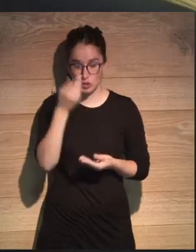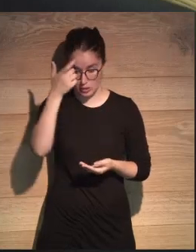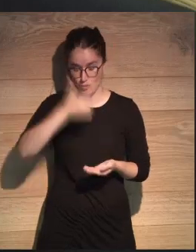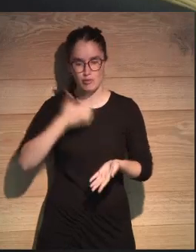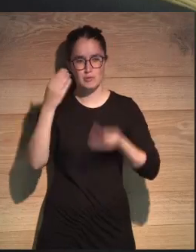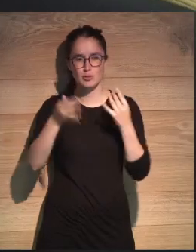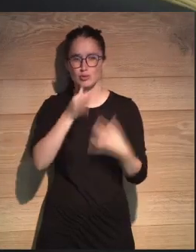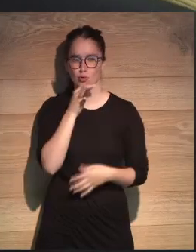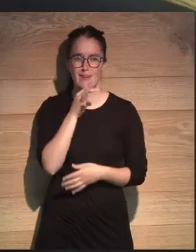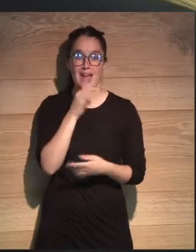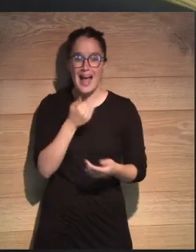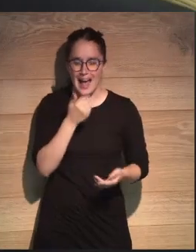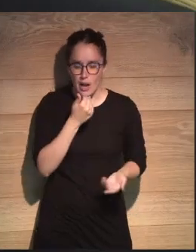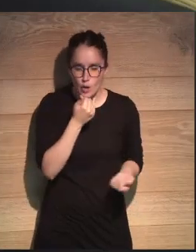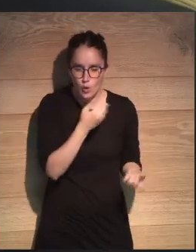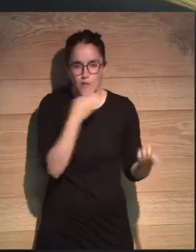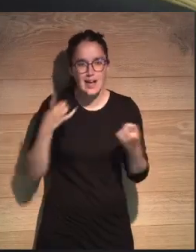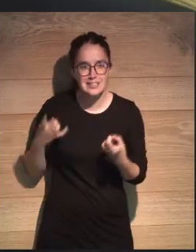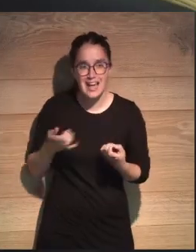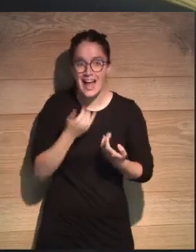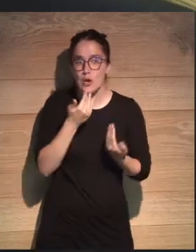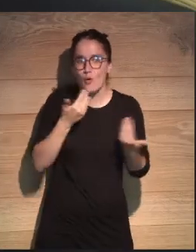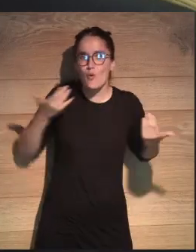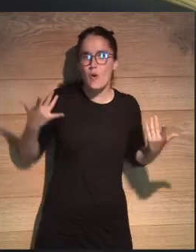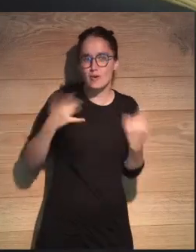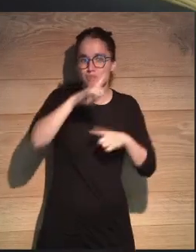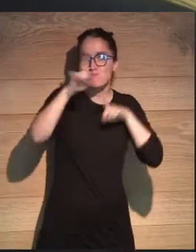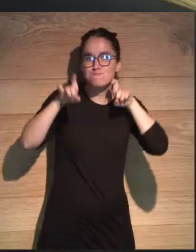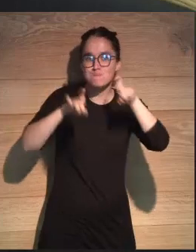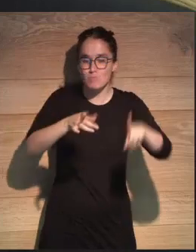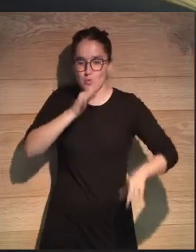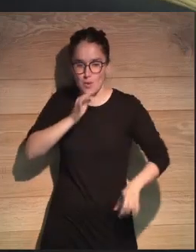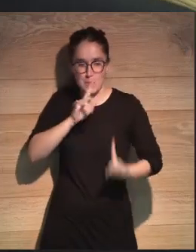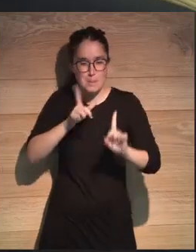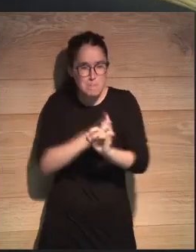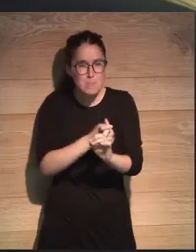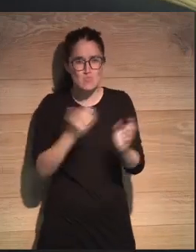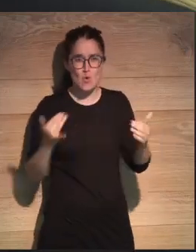que todavía falta algo, y ese algo no lo acabamos de encontrar